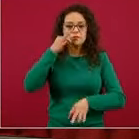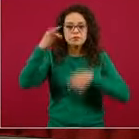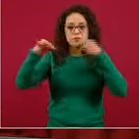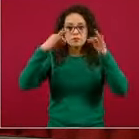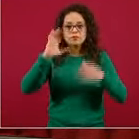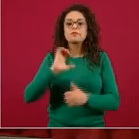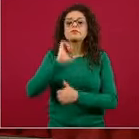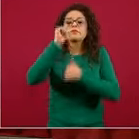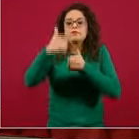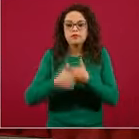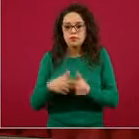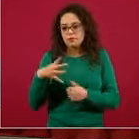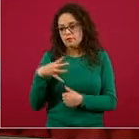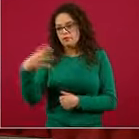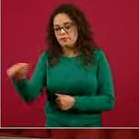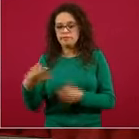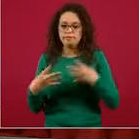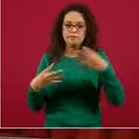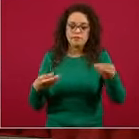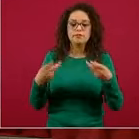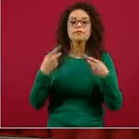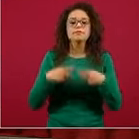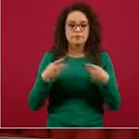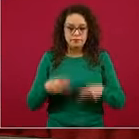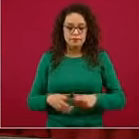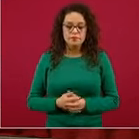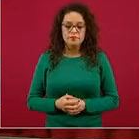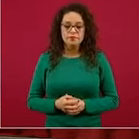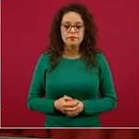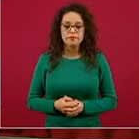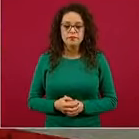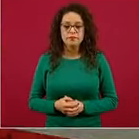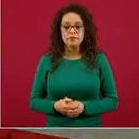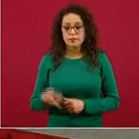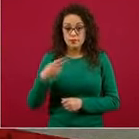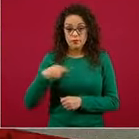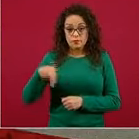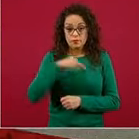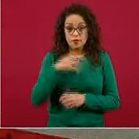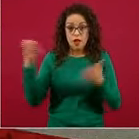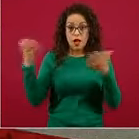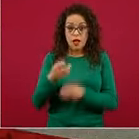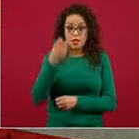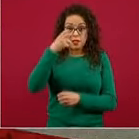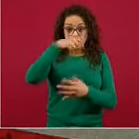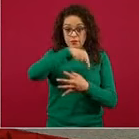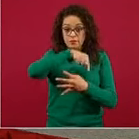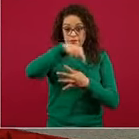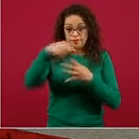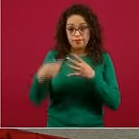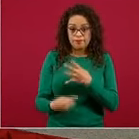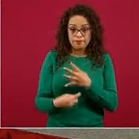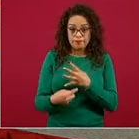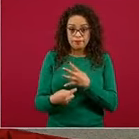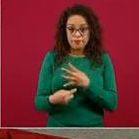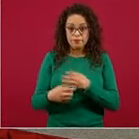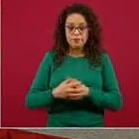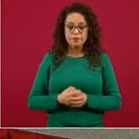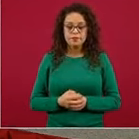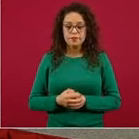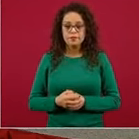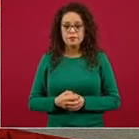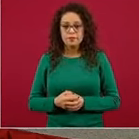y transmitir el virus. Si nosotros ponemos en práctica todas estas recomendaciones y lo